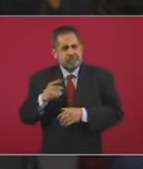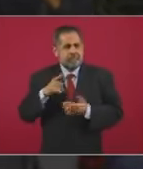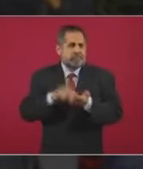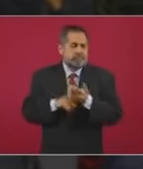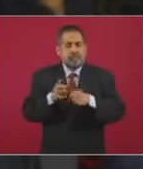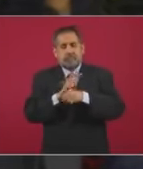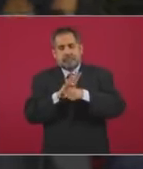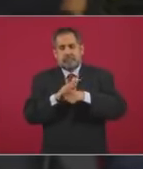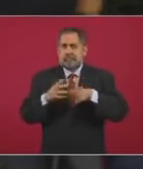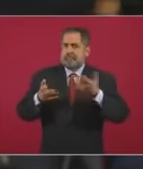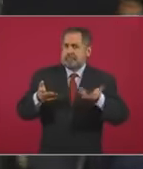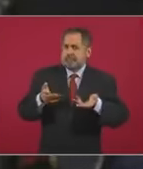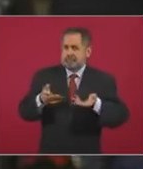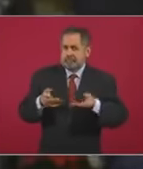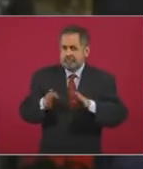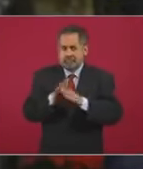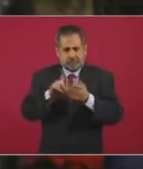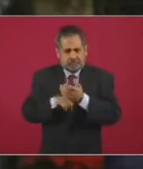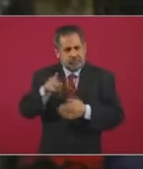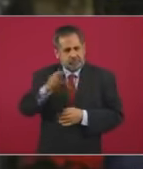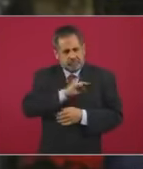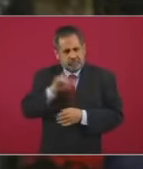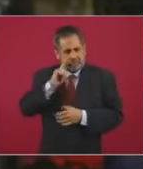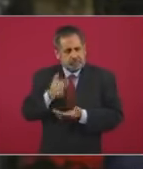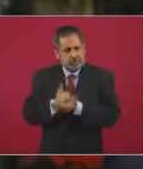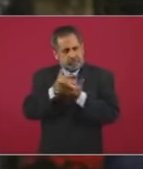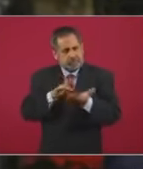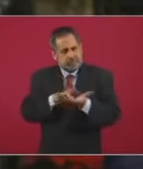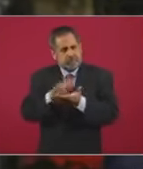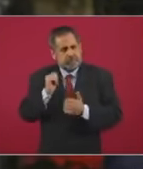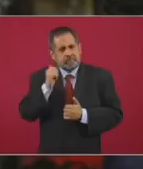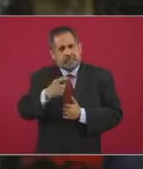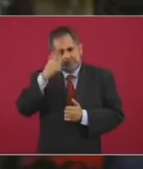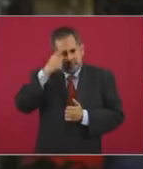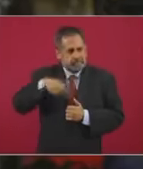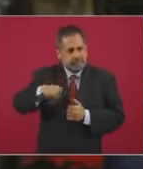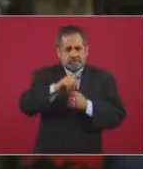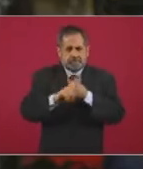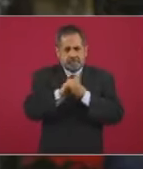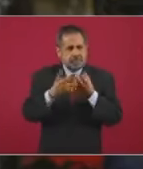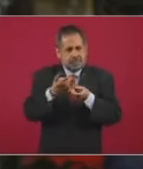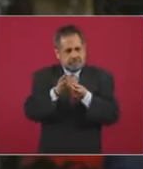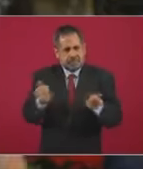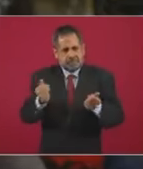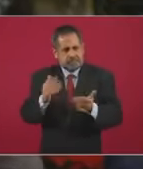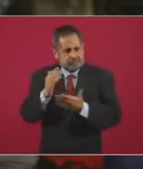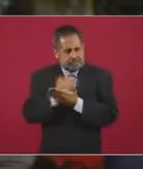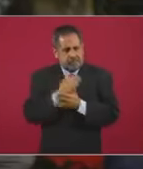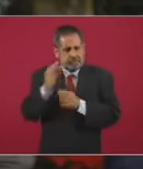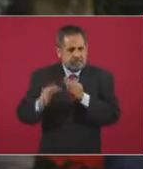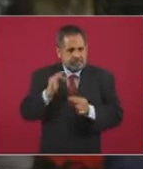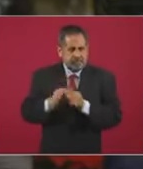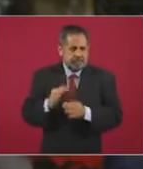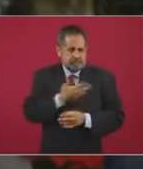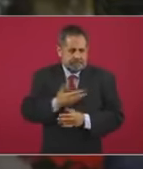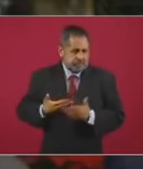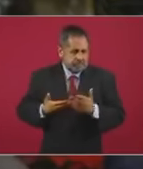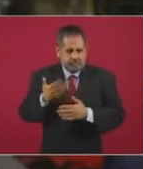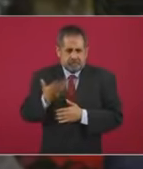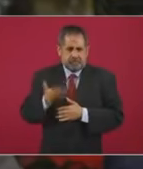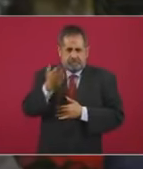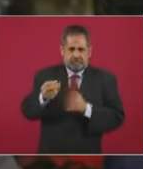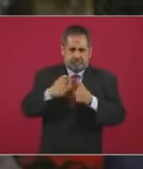COVID. Ahí usted podría intervenir para que ya se solucione esa situación, presidente. Esa es